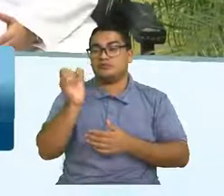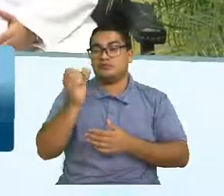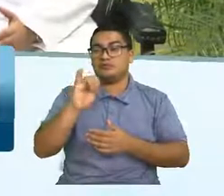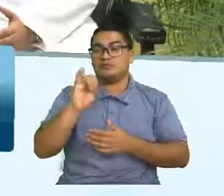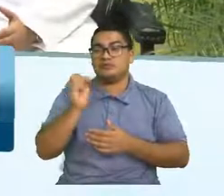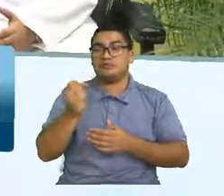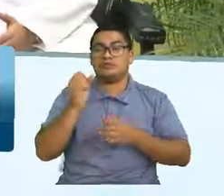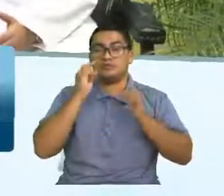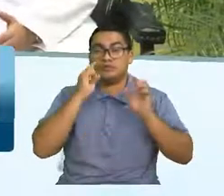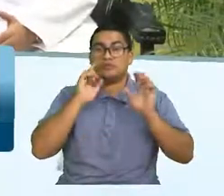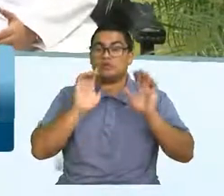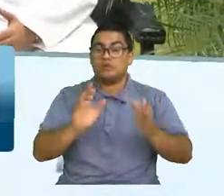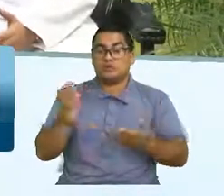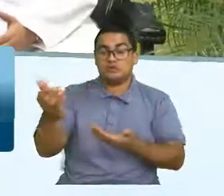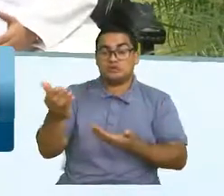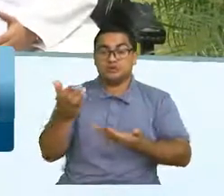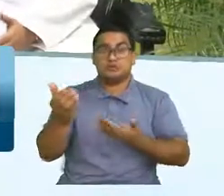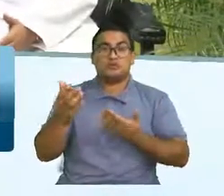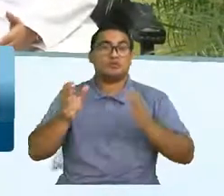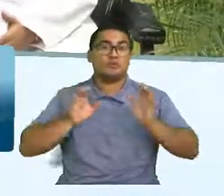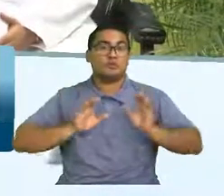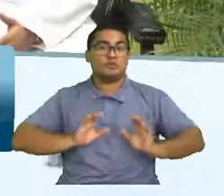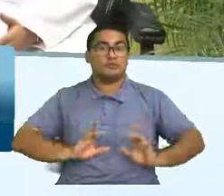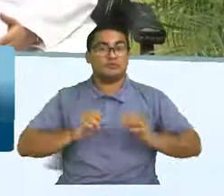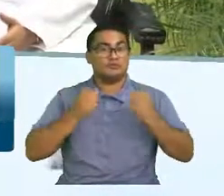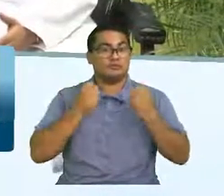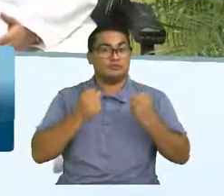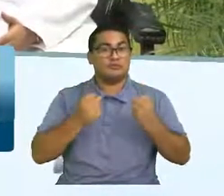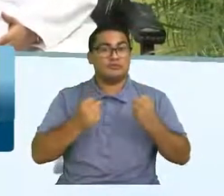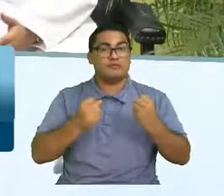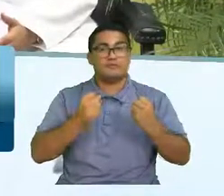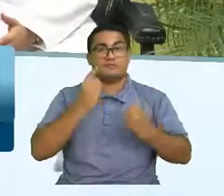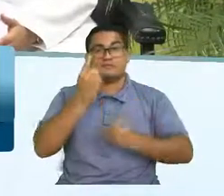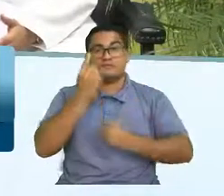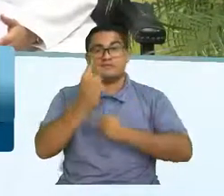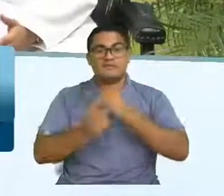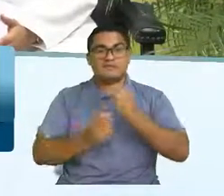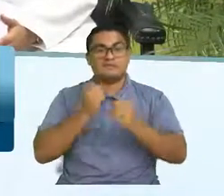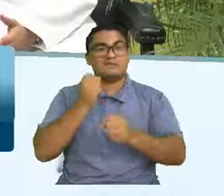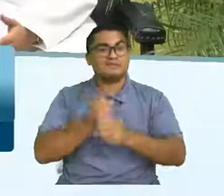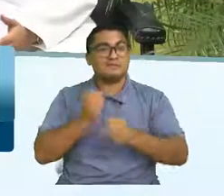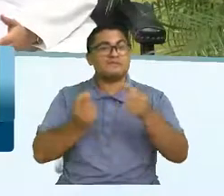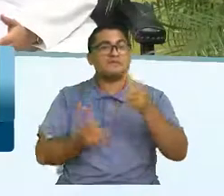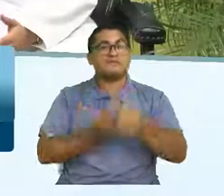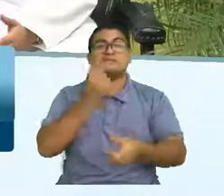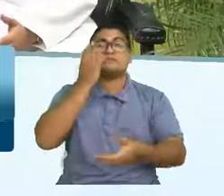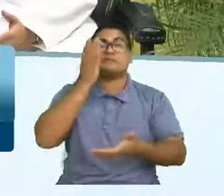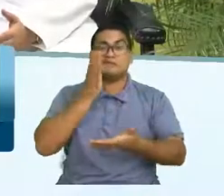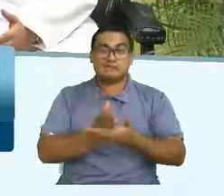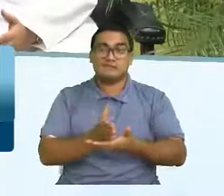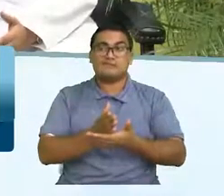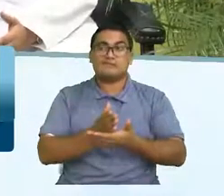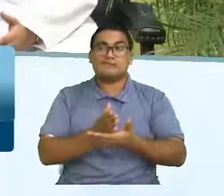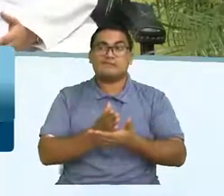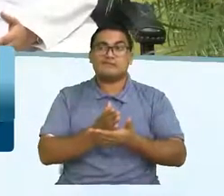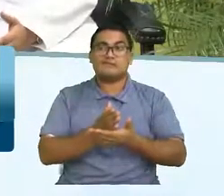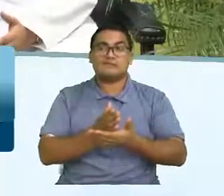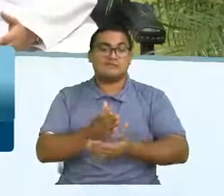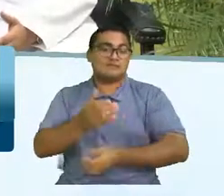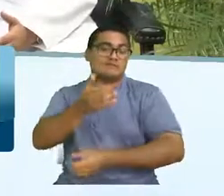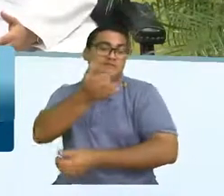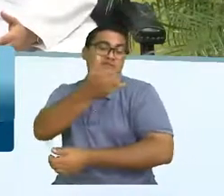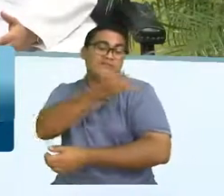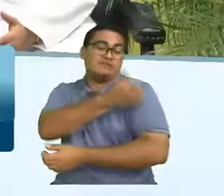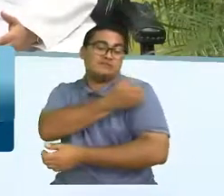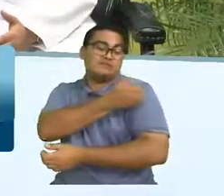inmunizando a nuestro niño, a nuestro menor de un año. Esa es la primera vacuna que se le aplica, que se aplica en el brazo. Esa es